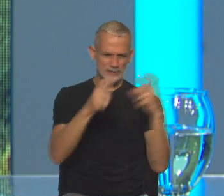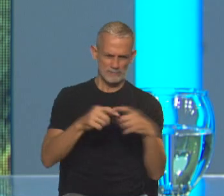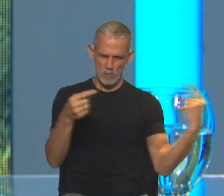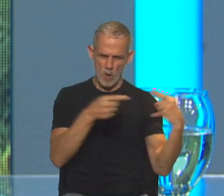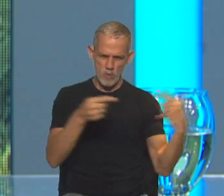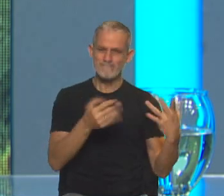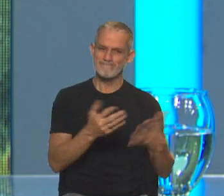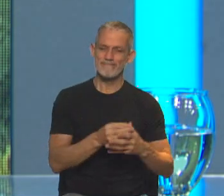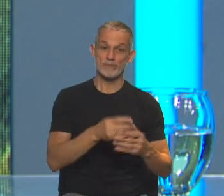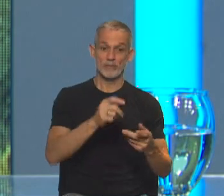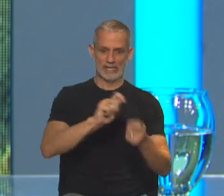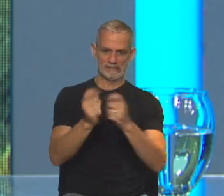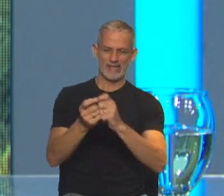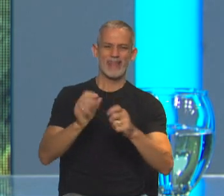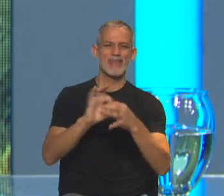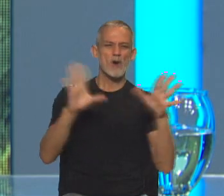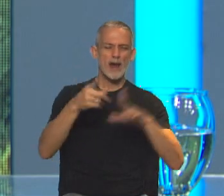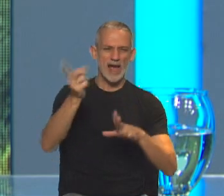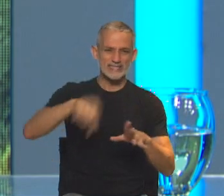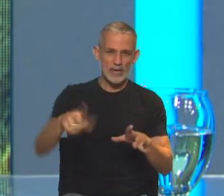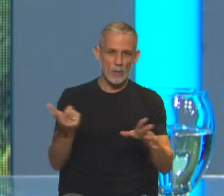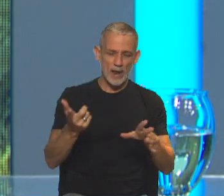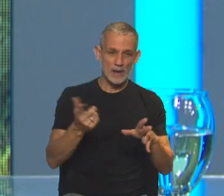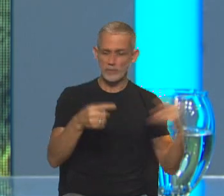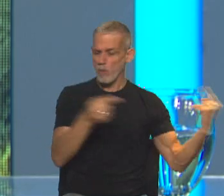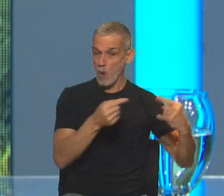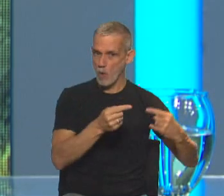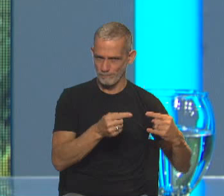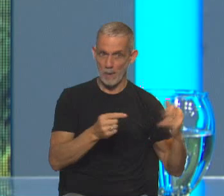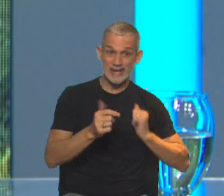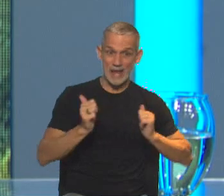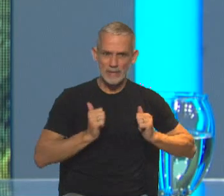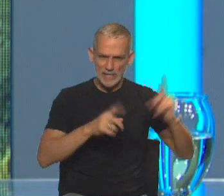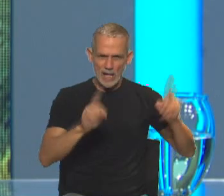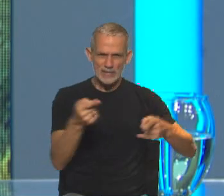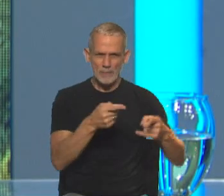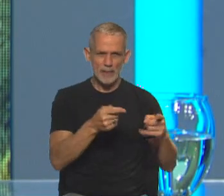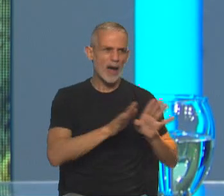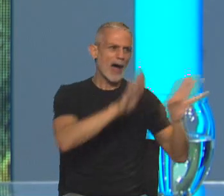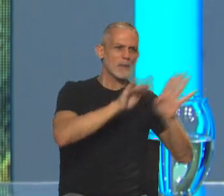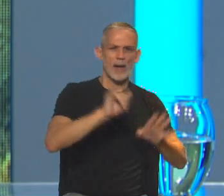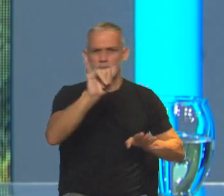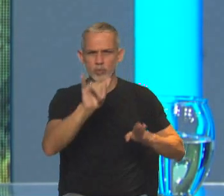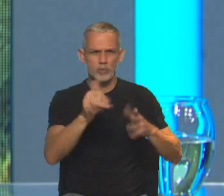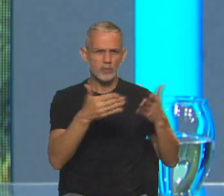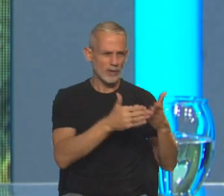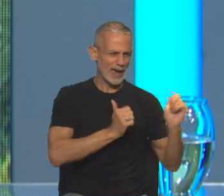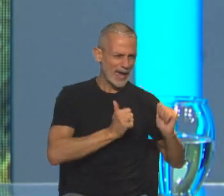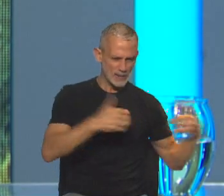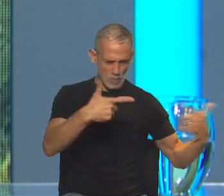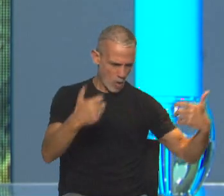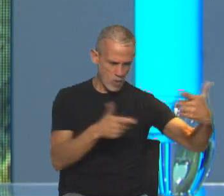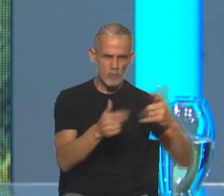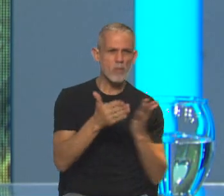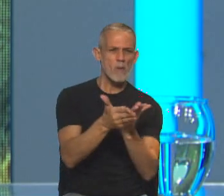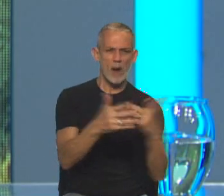con la transición democrática, tenía que ver con las internas entre las armas, ¿no? La interna entre la Armada, la Fuerza Aérea y el Ejército, ¿no?